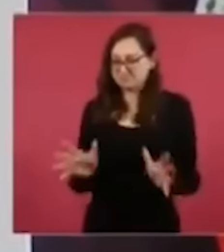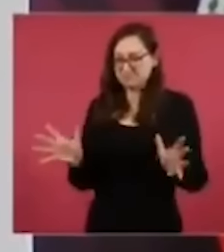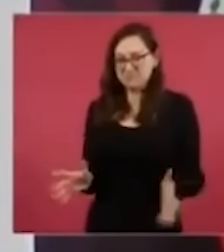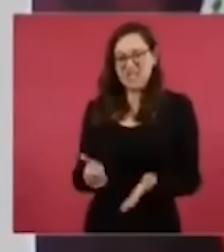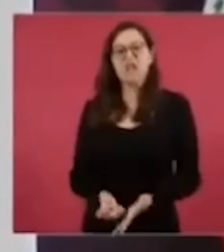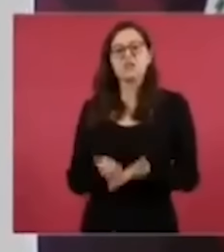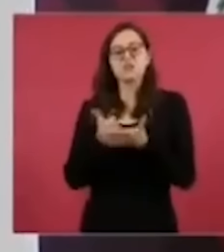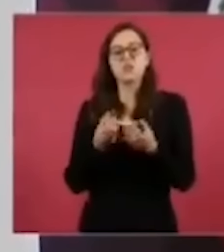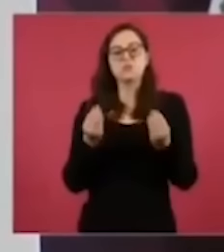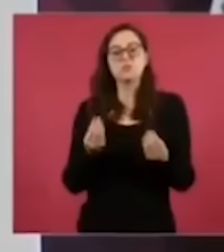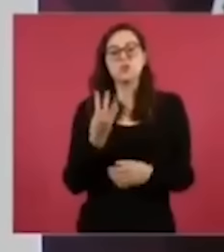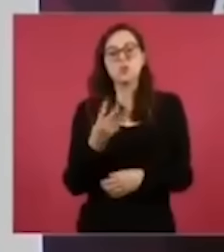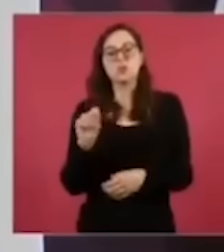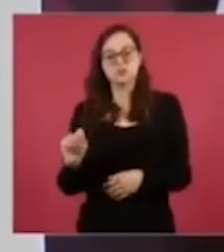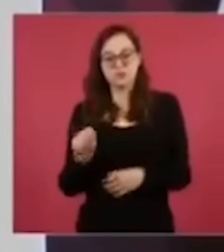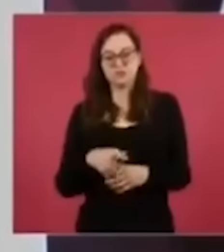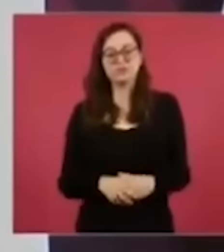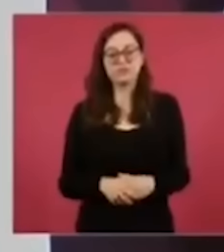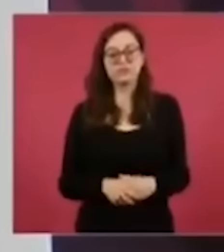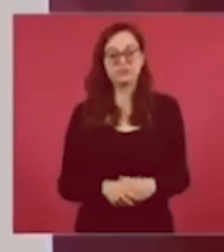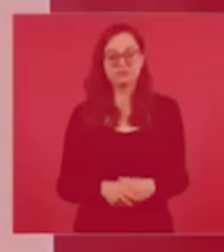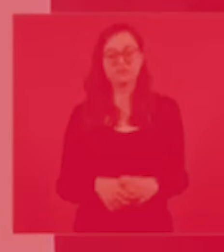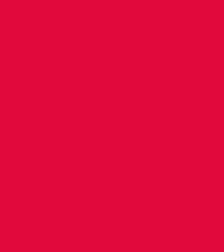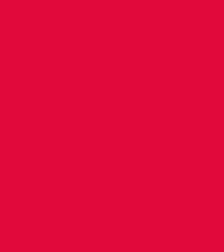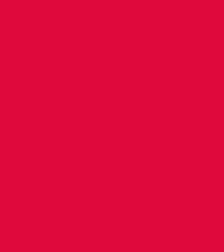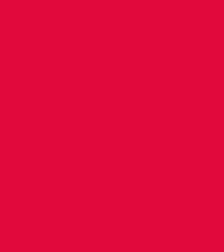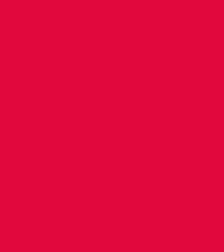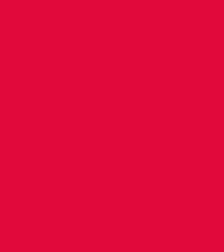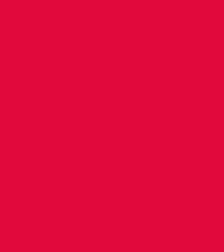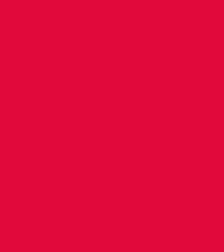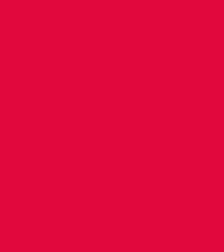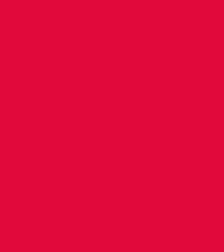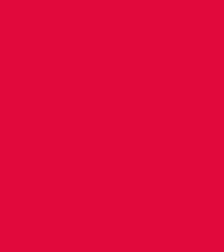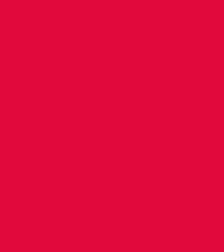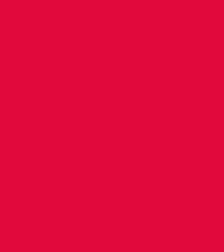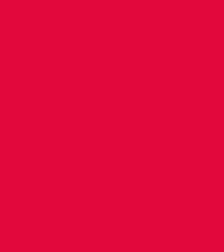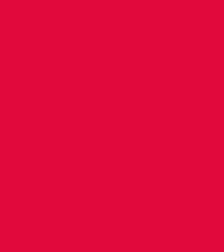La presidenta. Les voy a mandar un certificado.